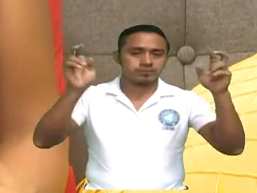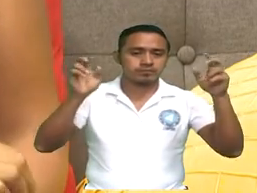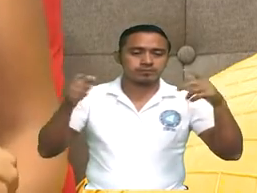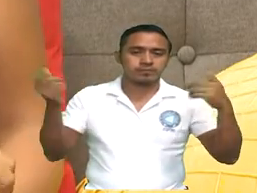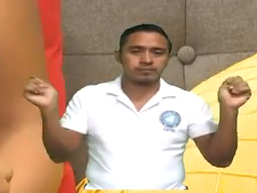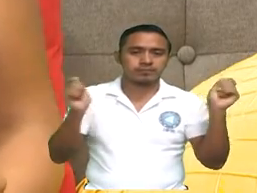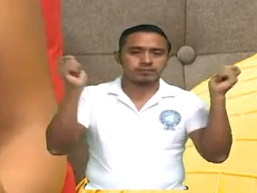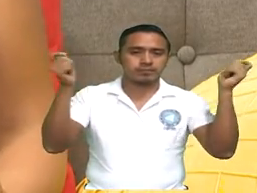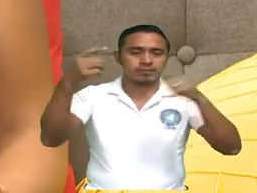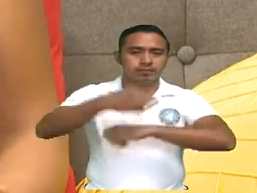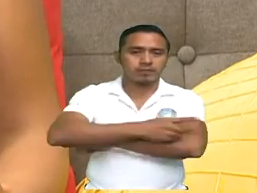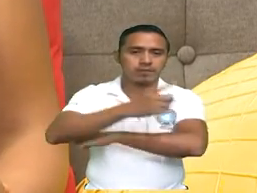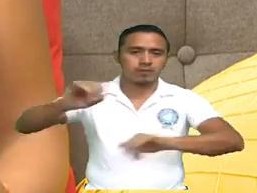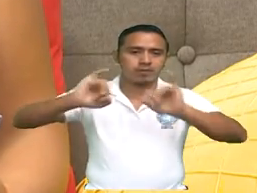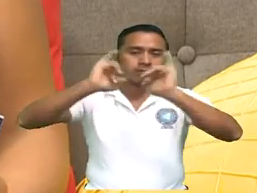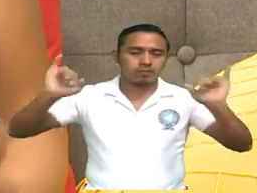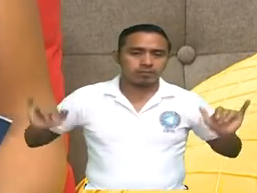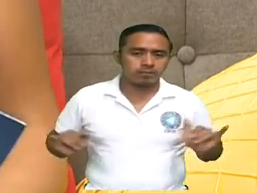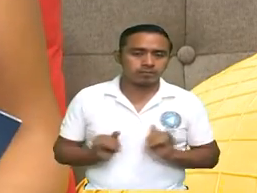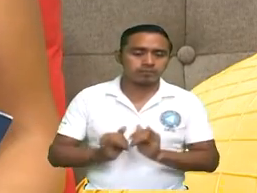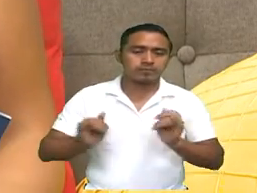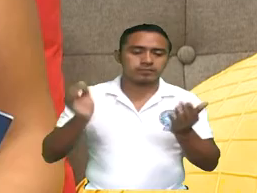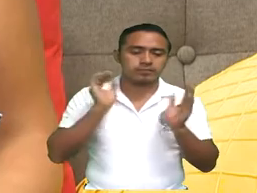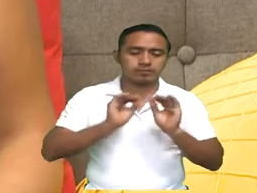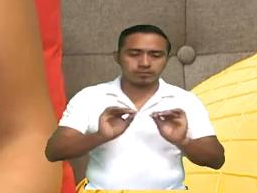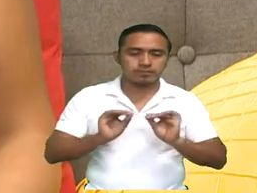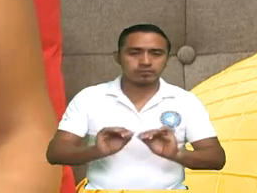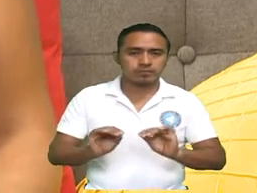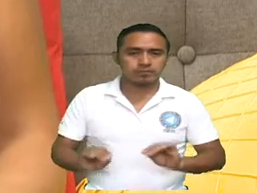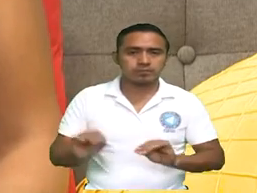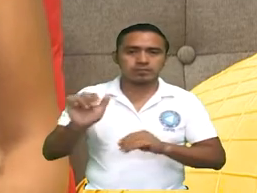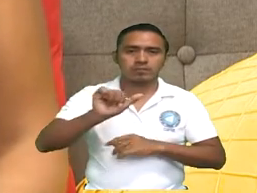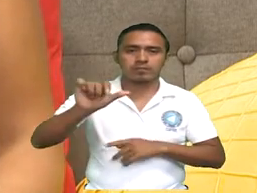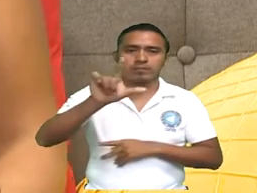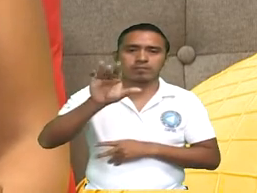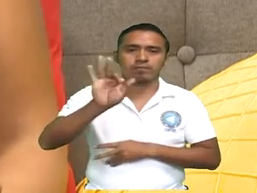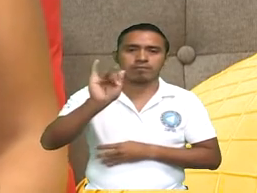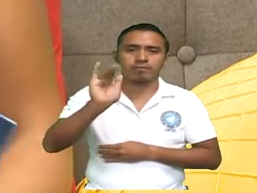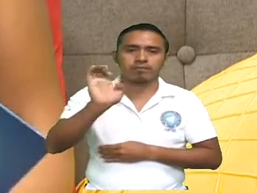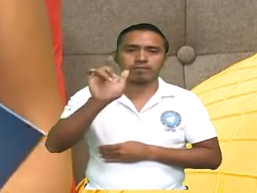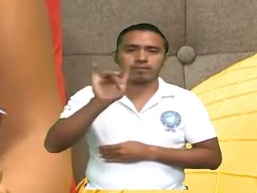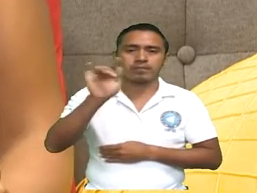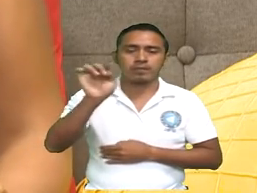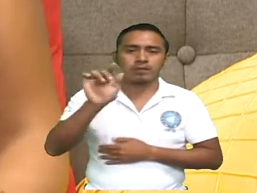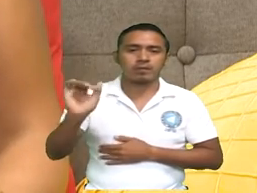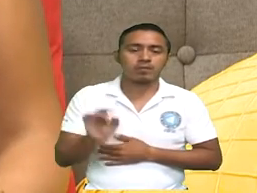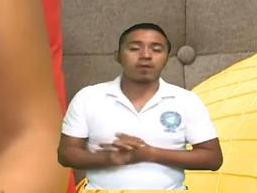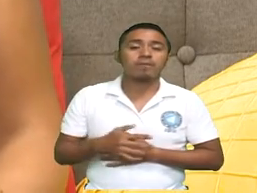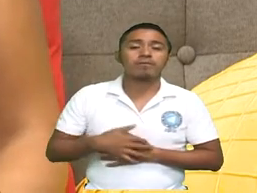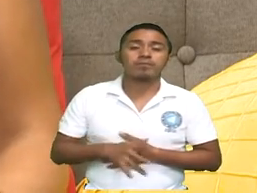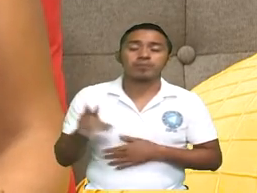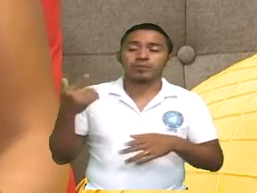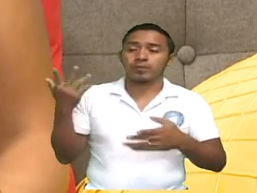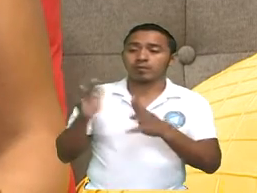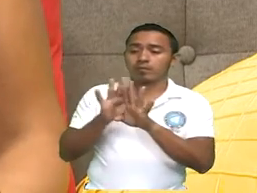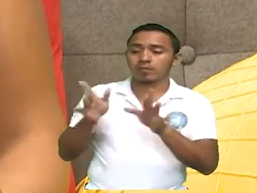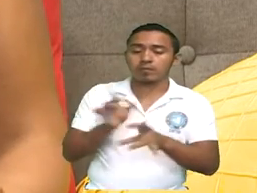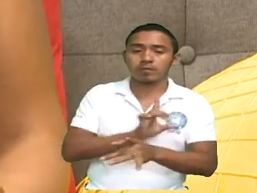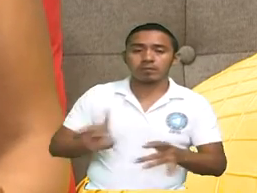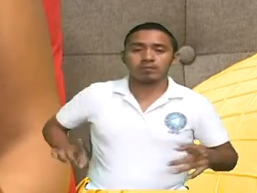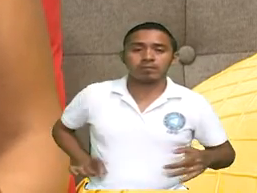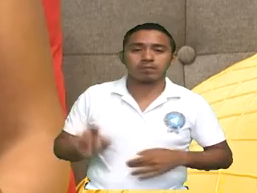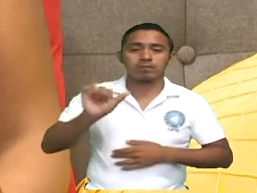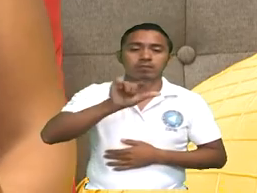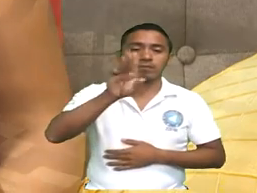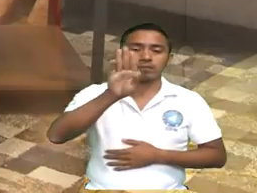la celebración del Día Internacional de la Alfabetización, nosotros hemos invitado a la diputada Alba Estela González, miembro de la